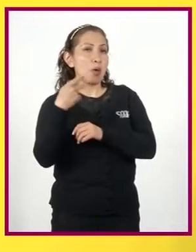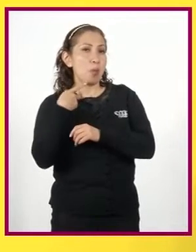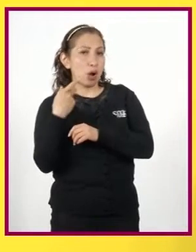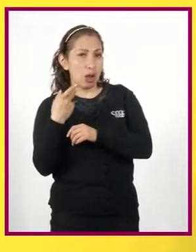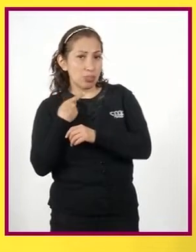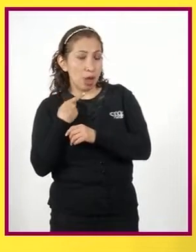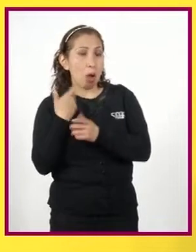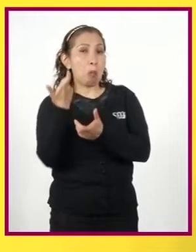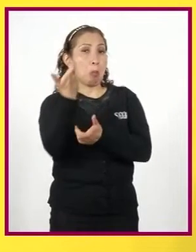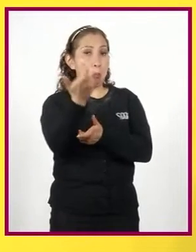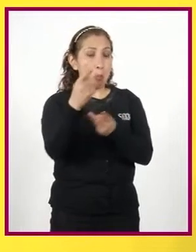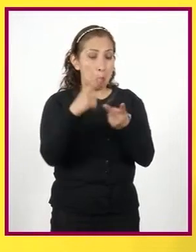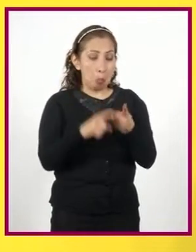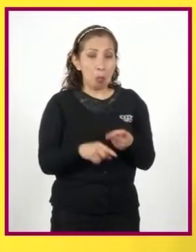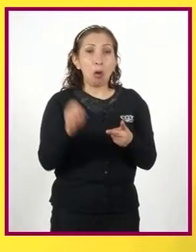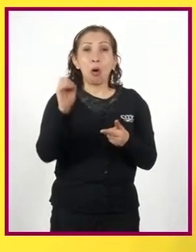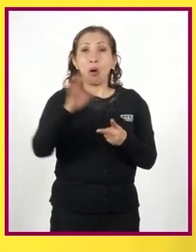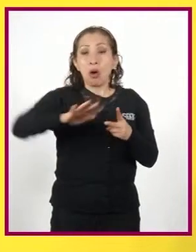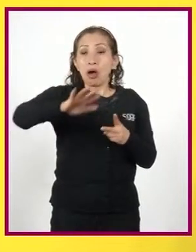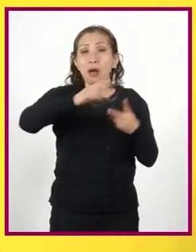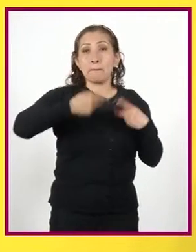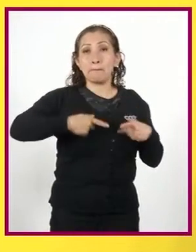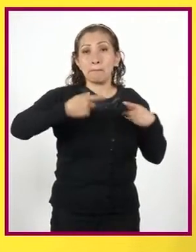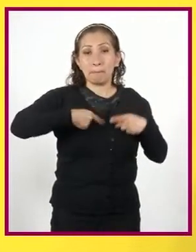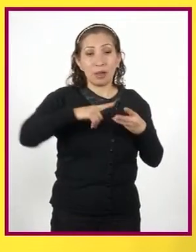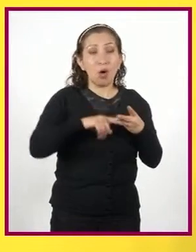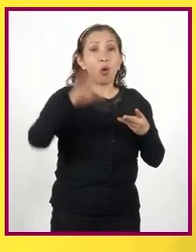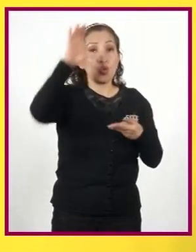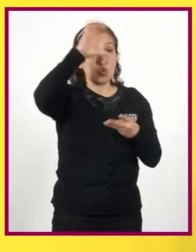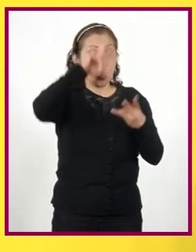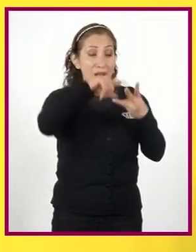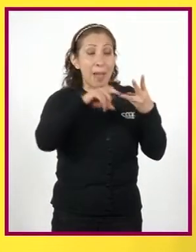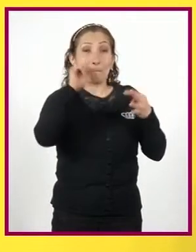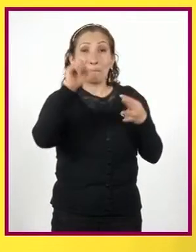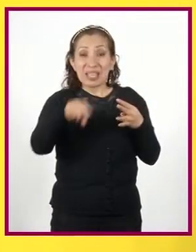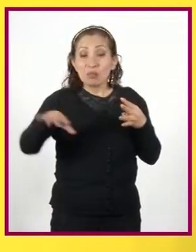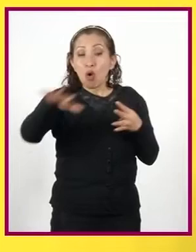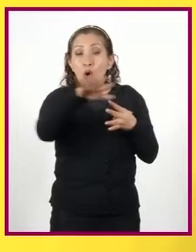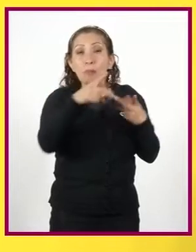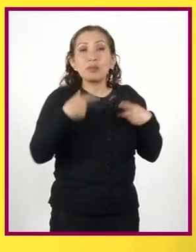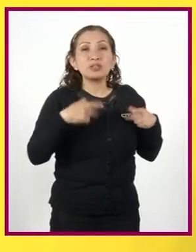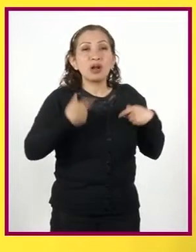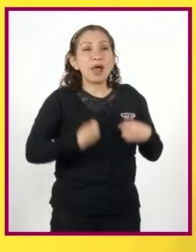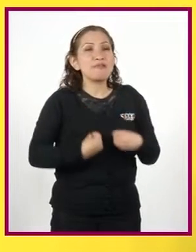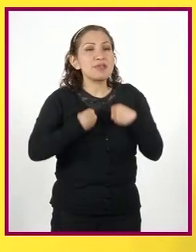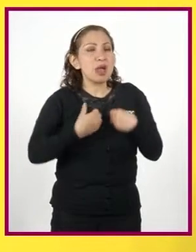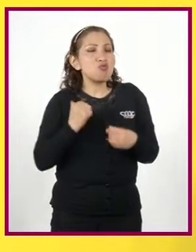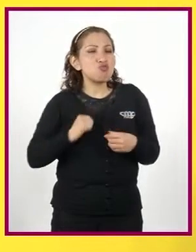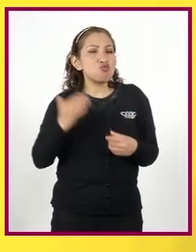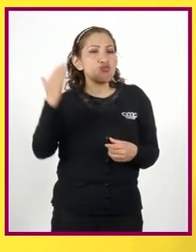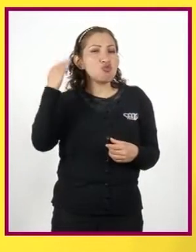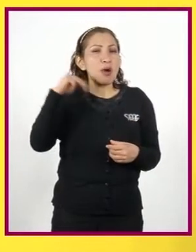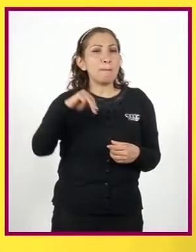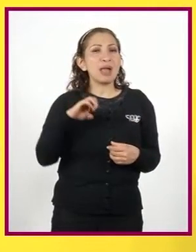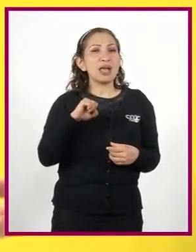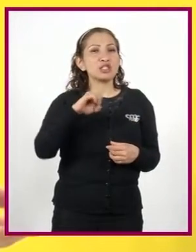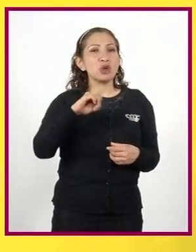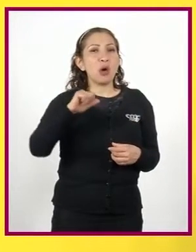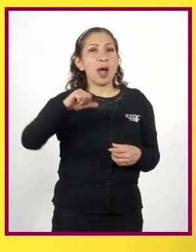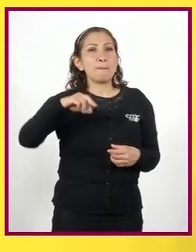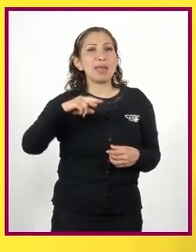político, económico, social y cultural de las sociedades mesoamericanas que